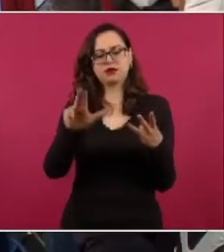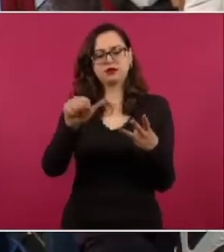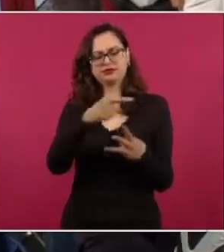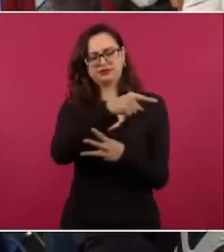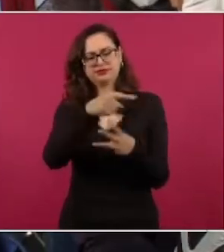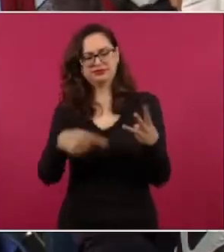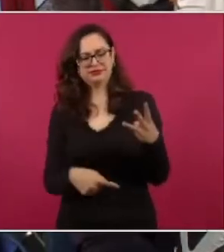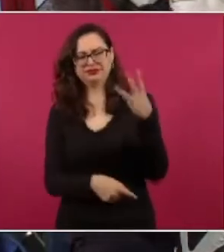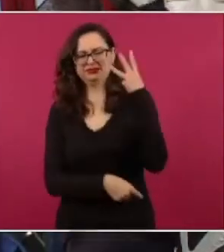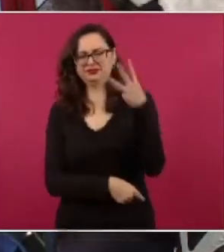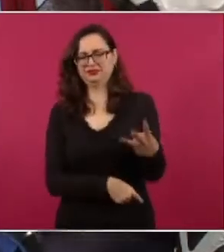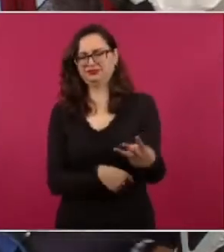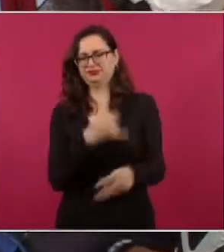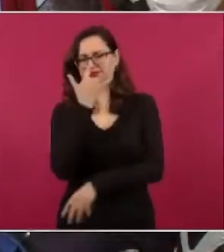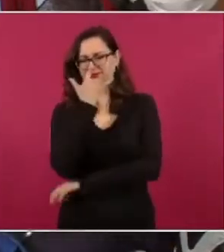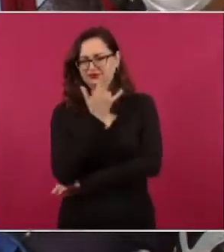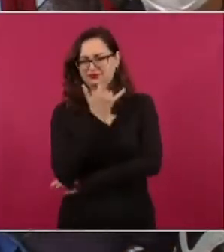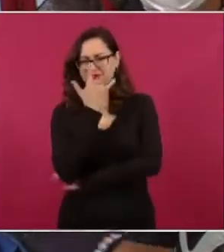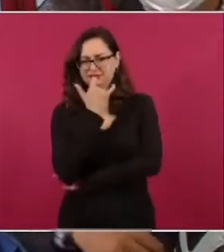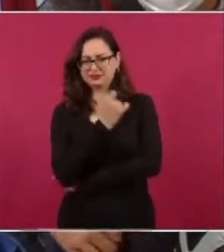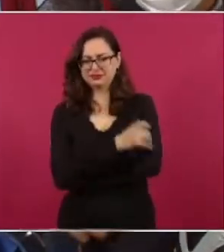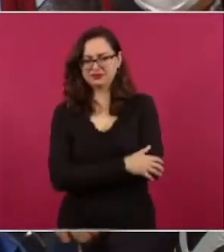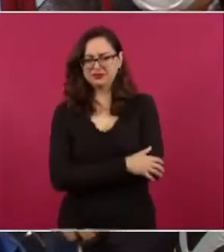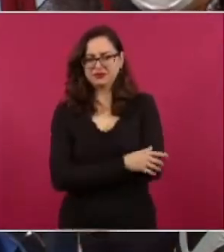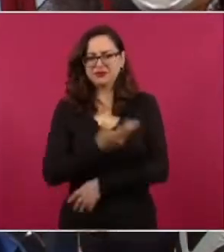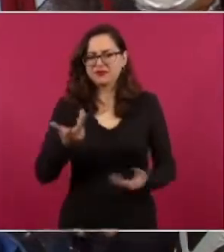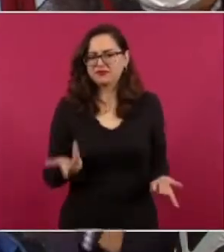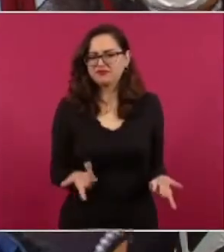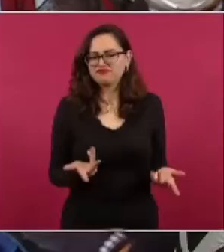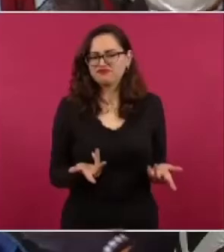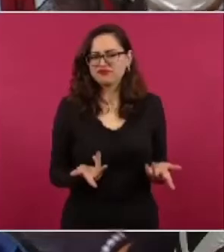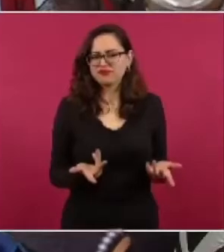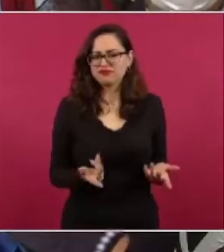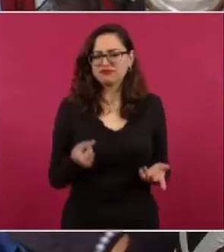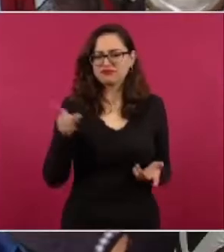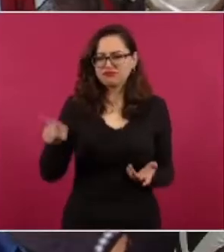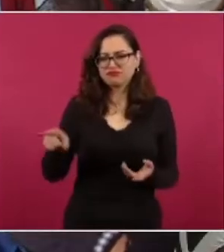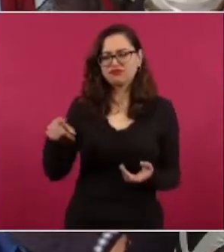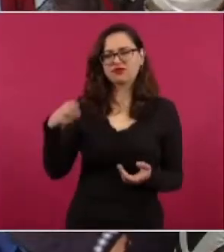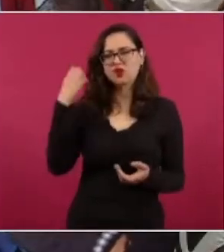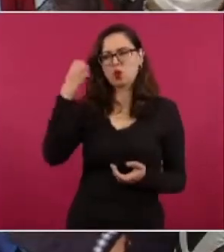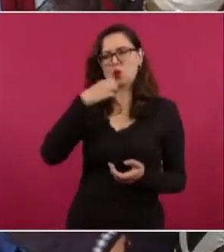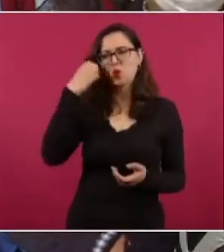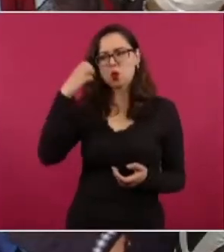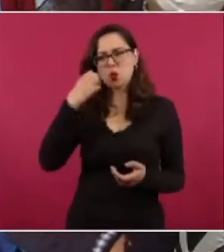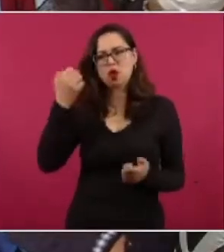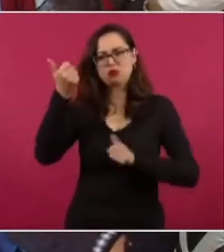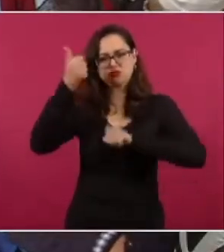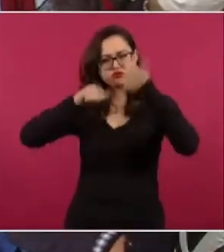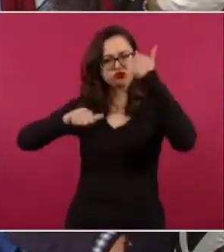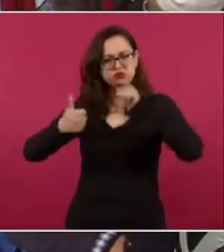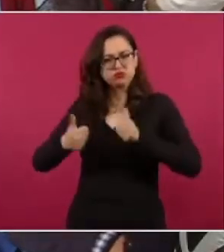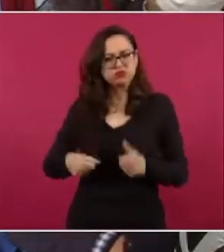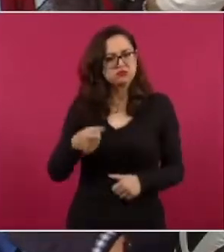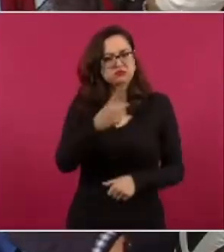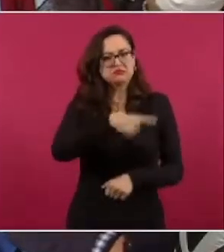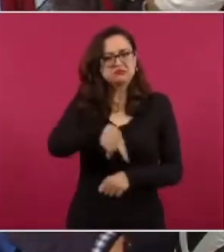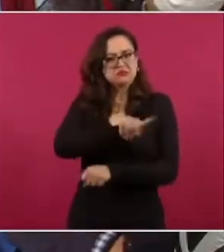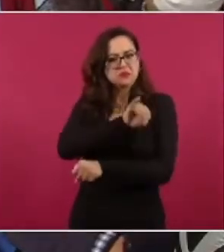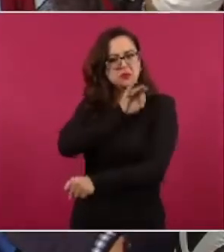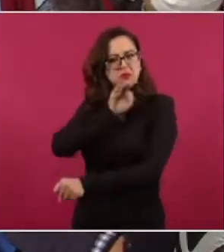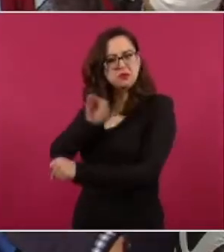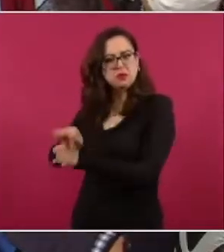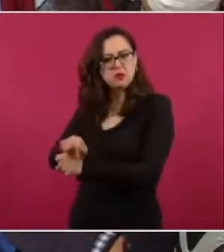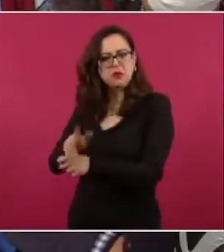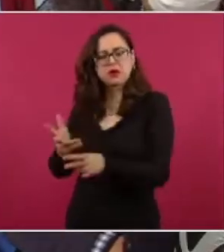están protegiendo a las escuelas que entregan estas cédulas y están impulsando iniciativas de